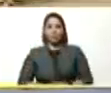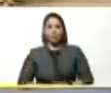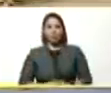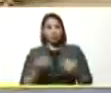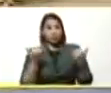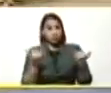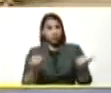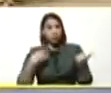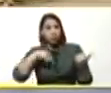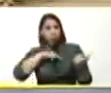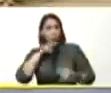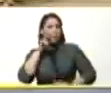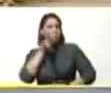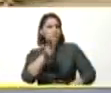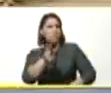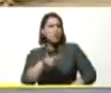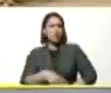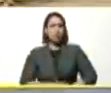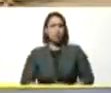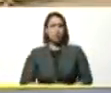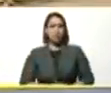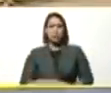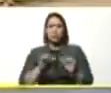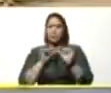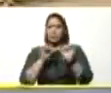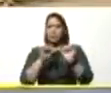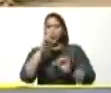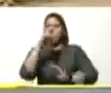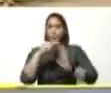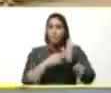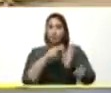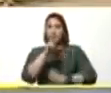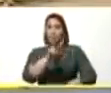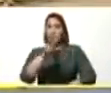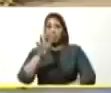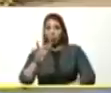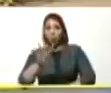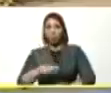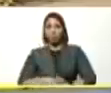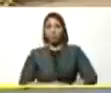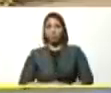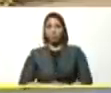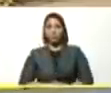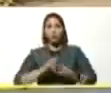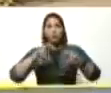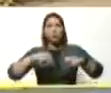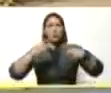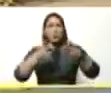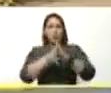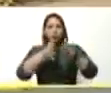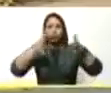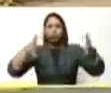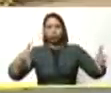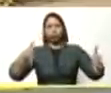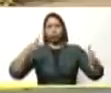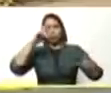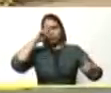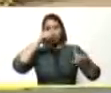nos hemos fijado para el 2024, una nueva y gran meta,